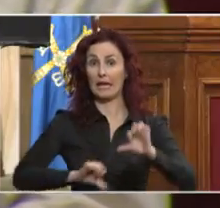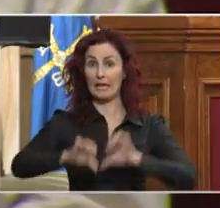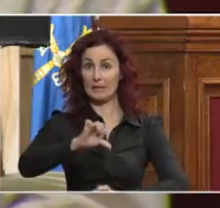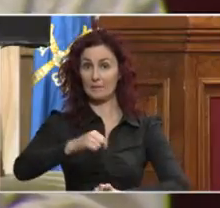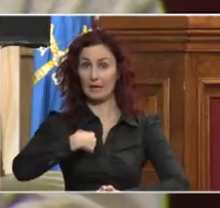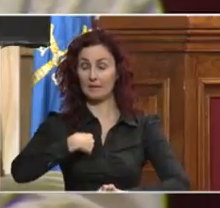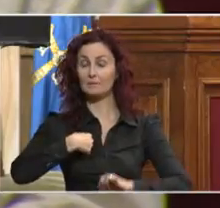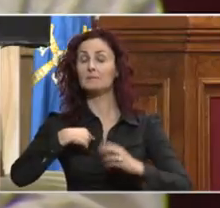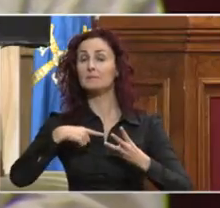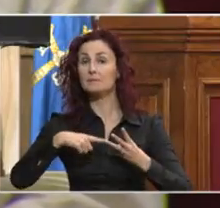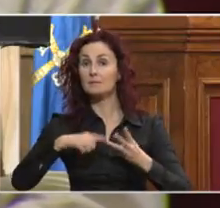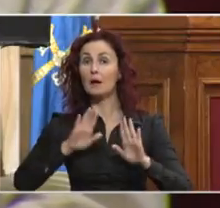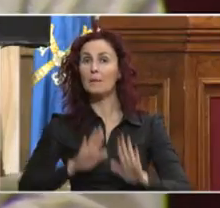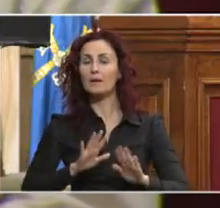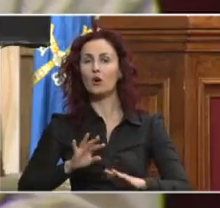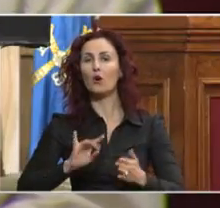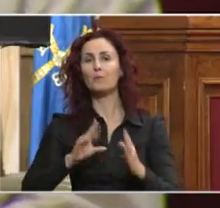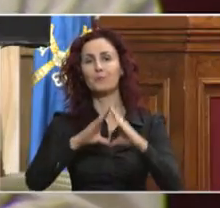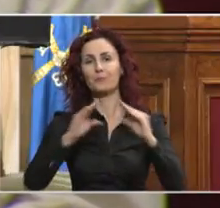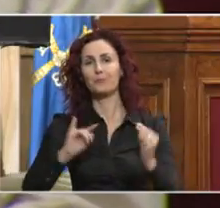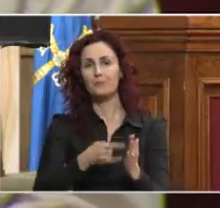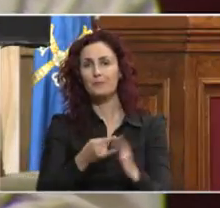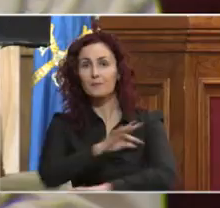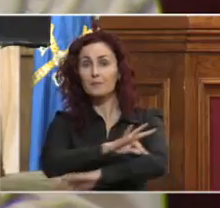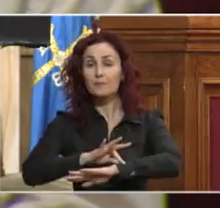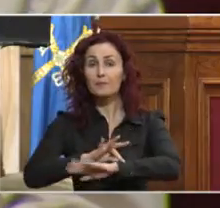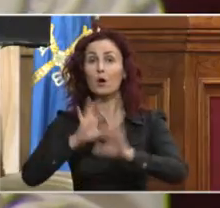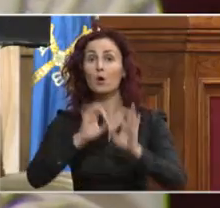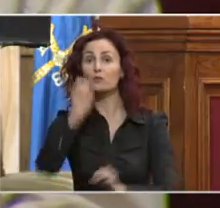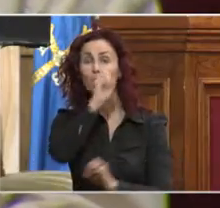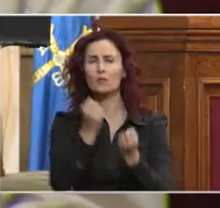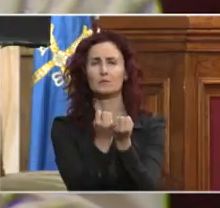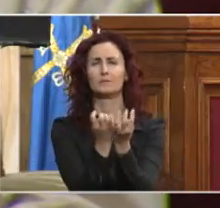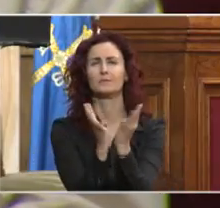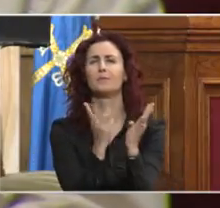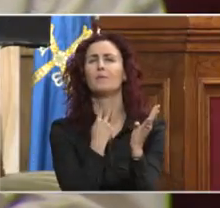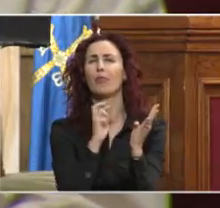pero en la Facultad de Ingeniería funcionaba un coro polifónico